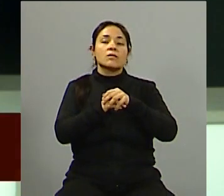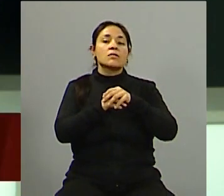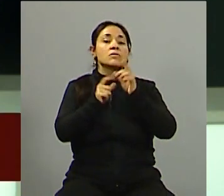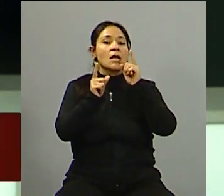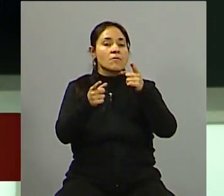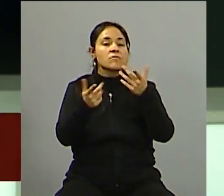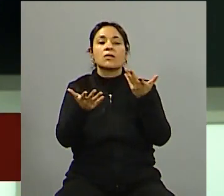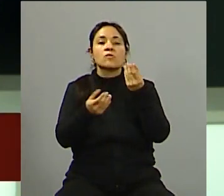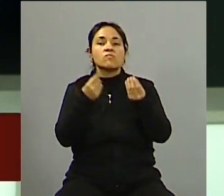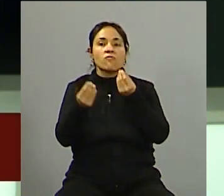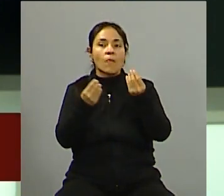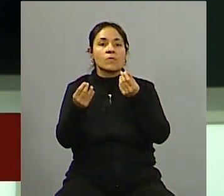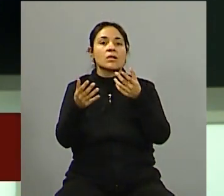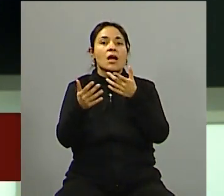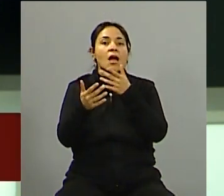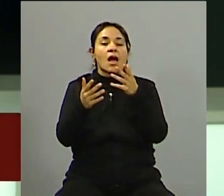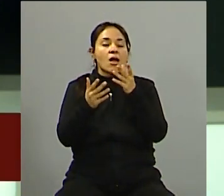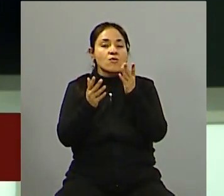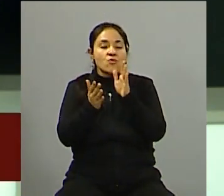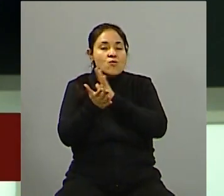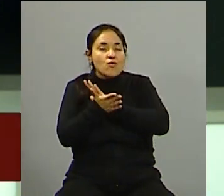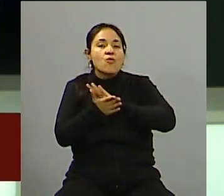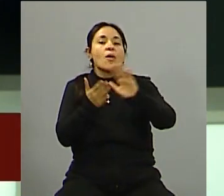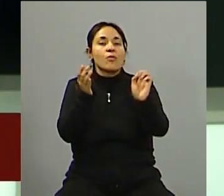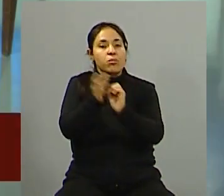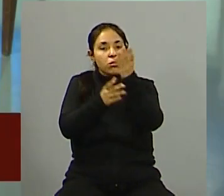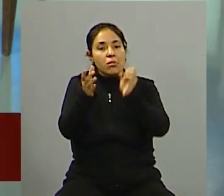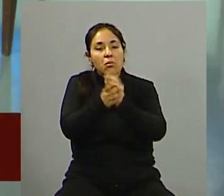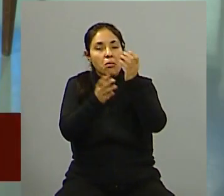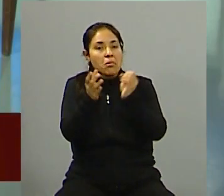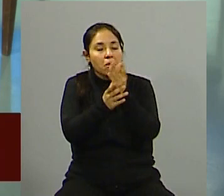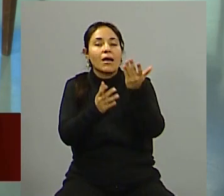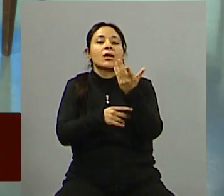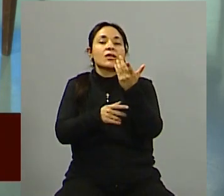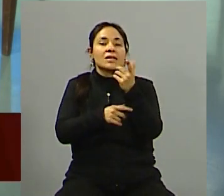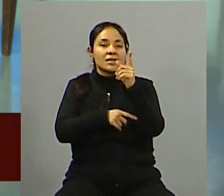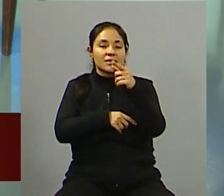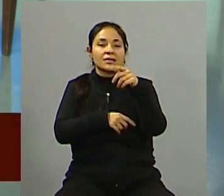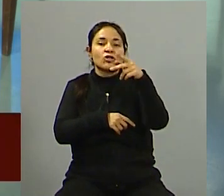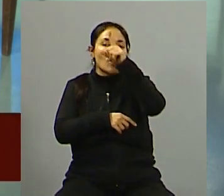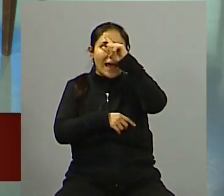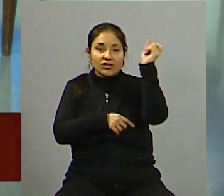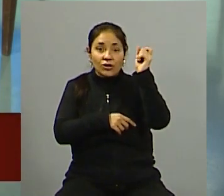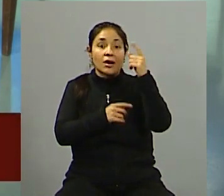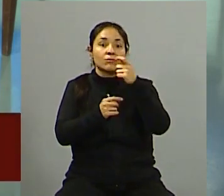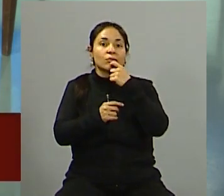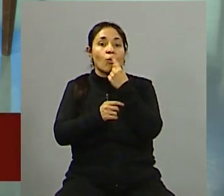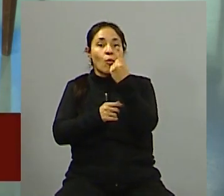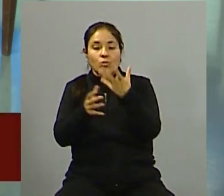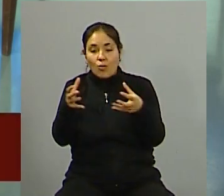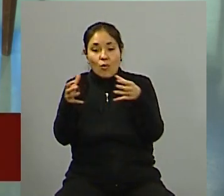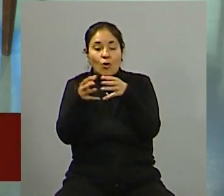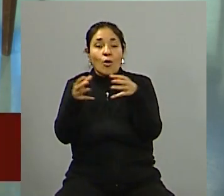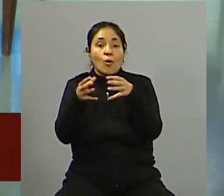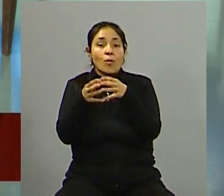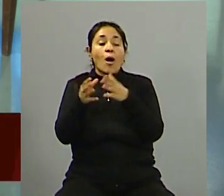nuevos nacionalismos. Y uno de los nacionalismos que termina ascendiendo es el resurgimiento del Partido Popular, donde terminan